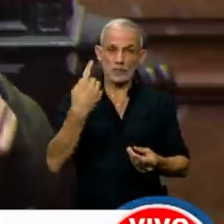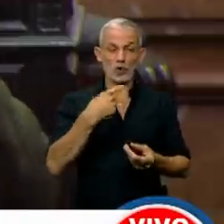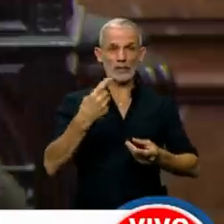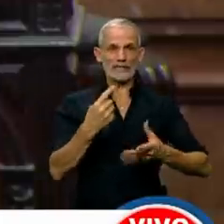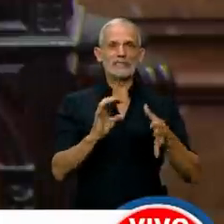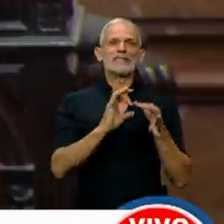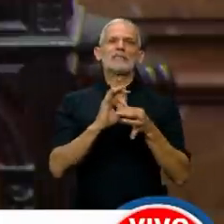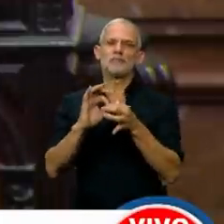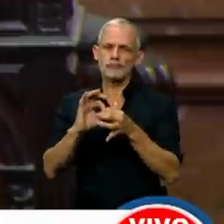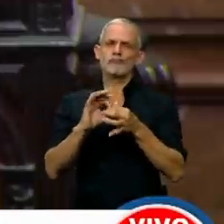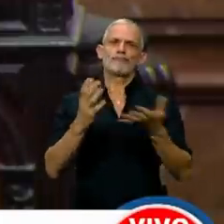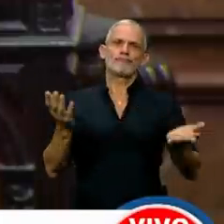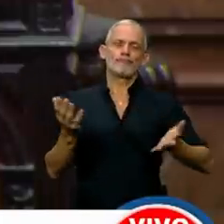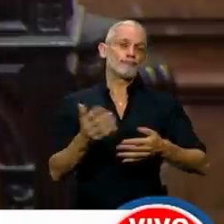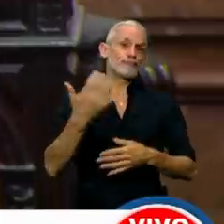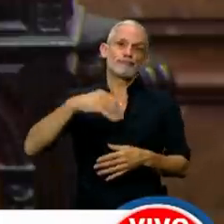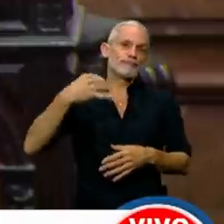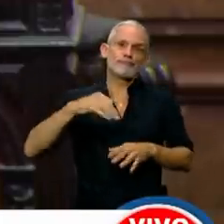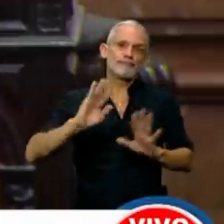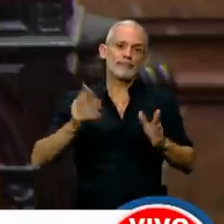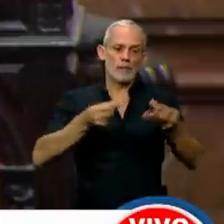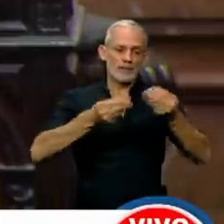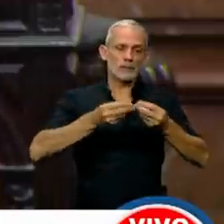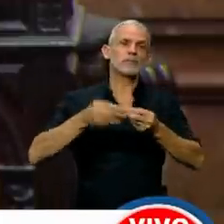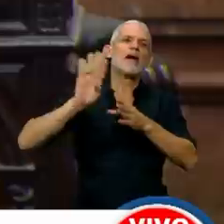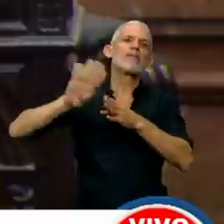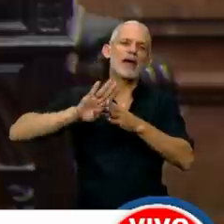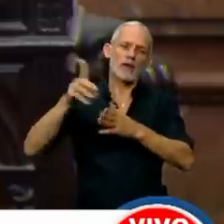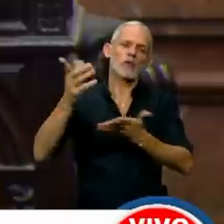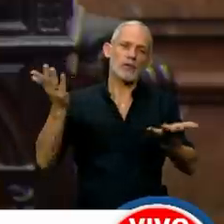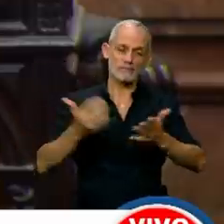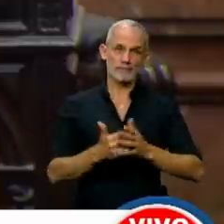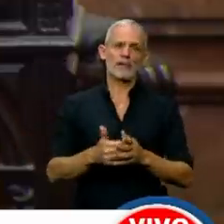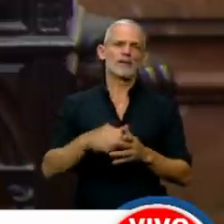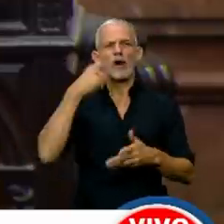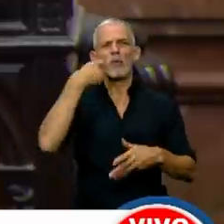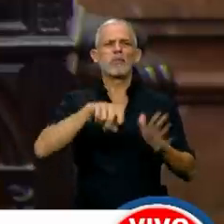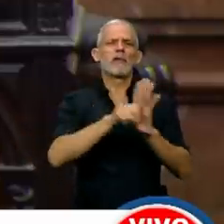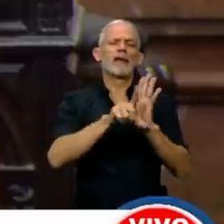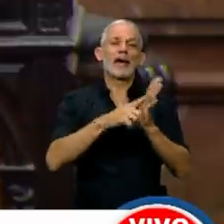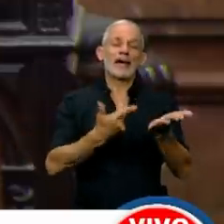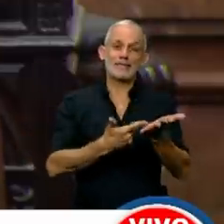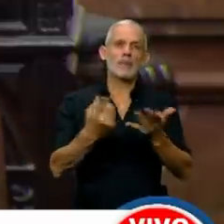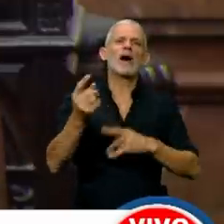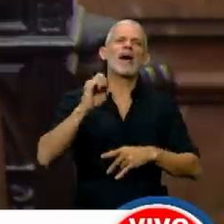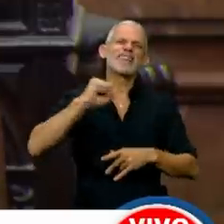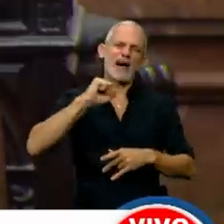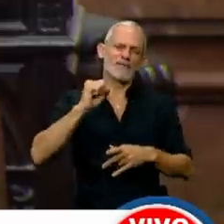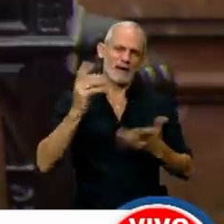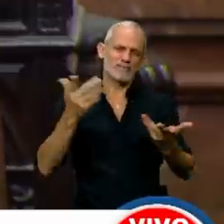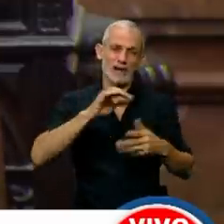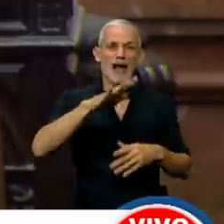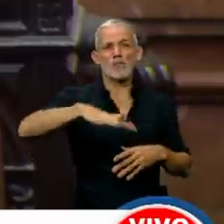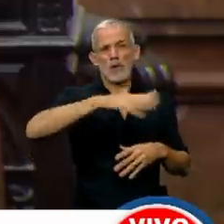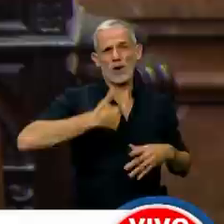condicionados y estamos condicionados por una deuda ilegítima por esa estafa al pueblo